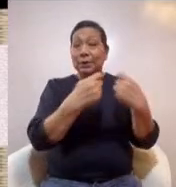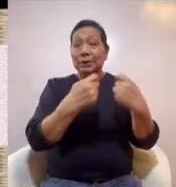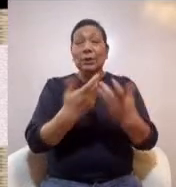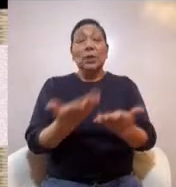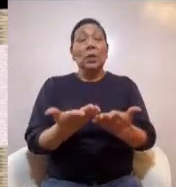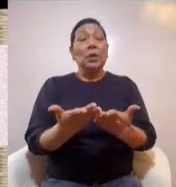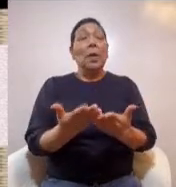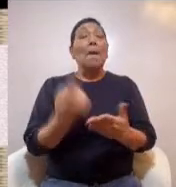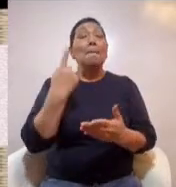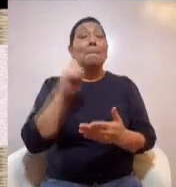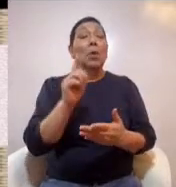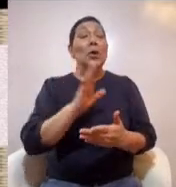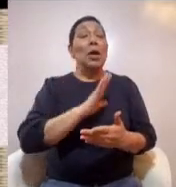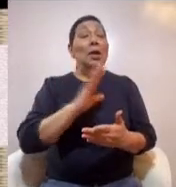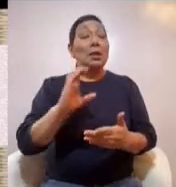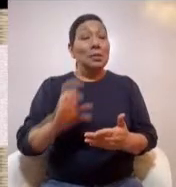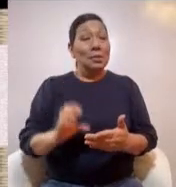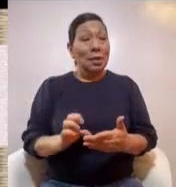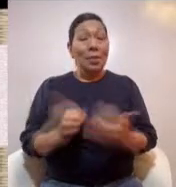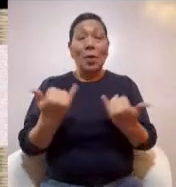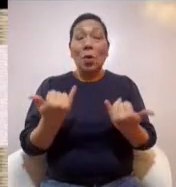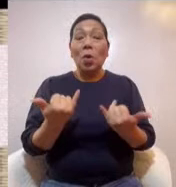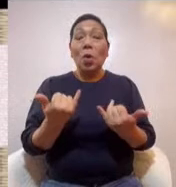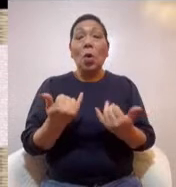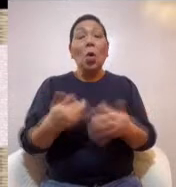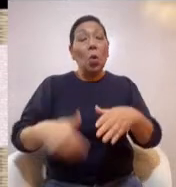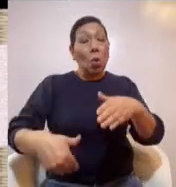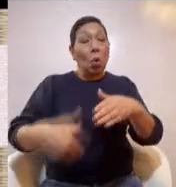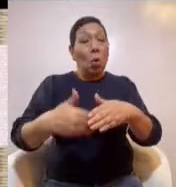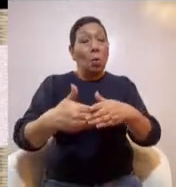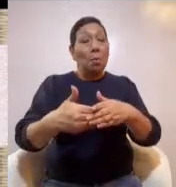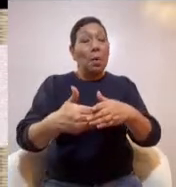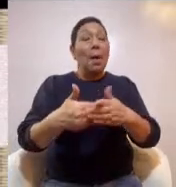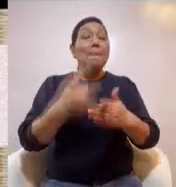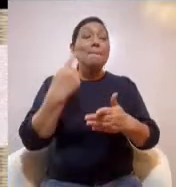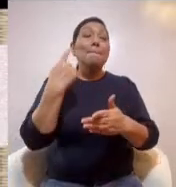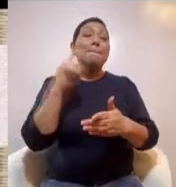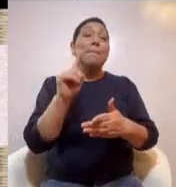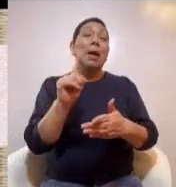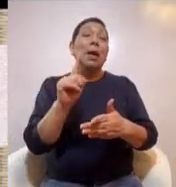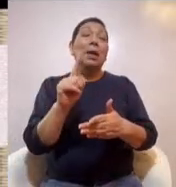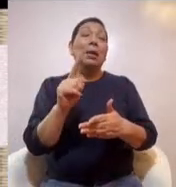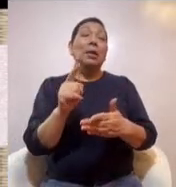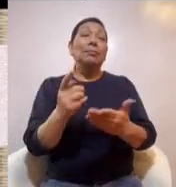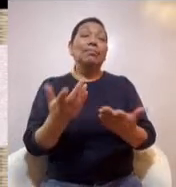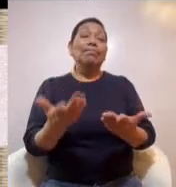las obligaciones asumidas por los estados parte es la Convención Belén do Pará,